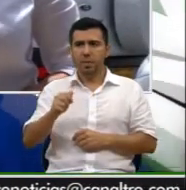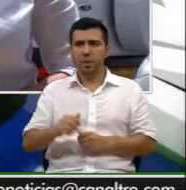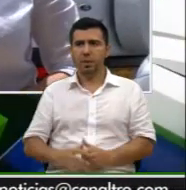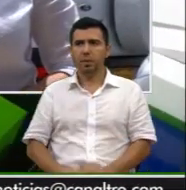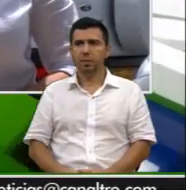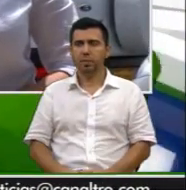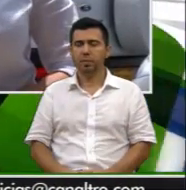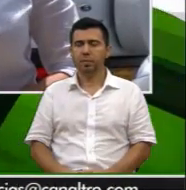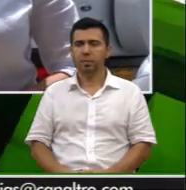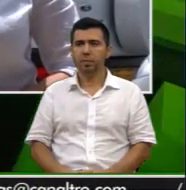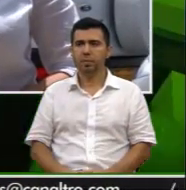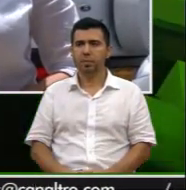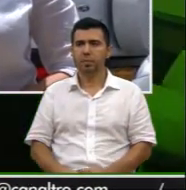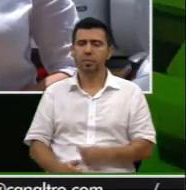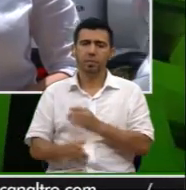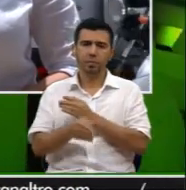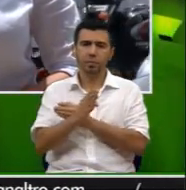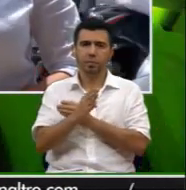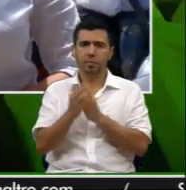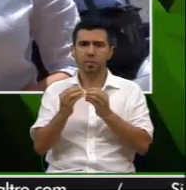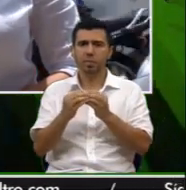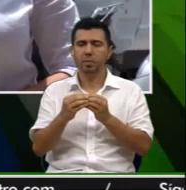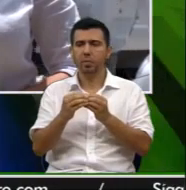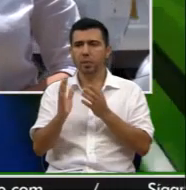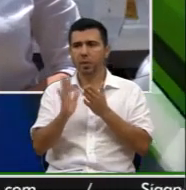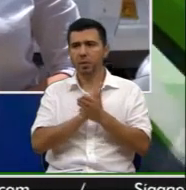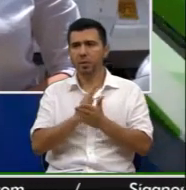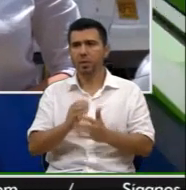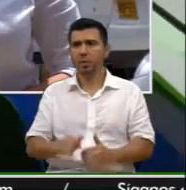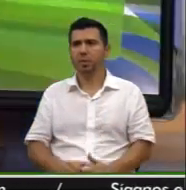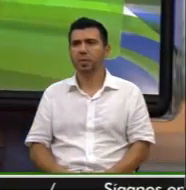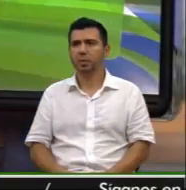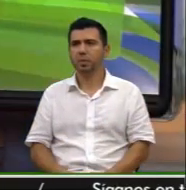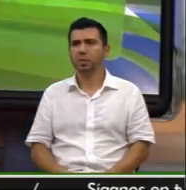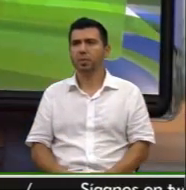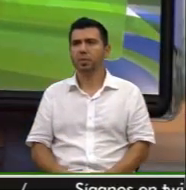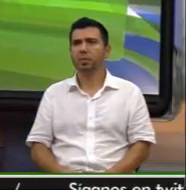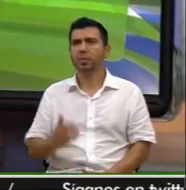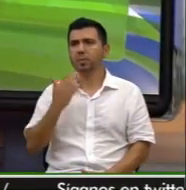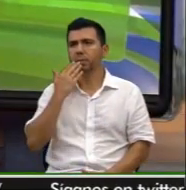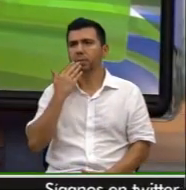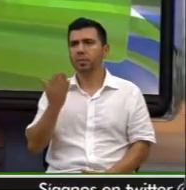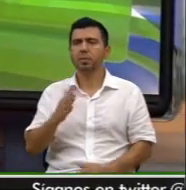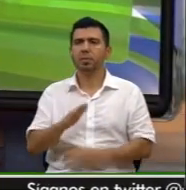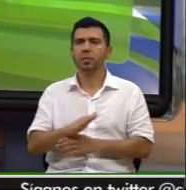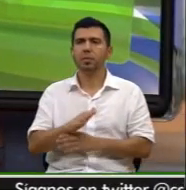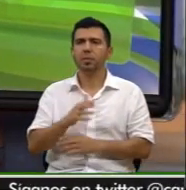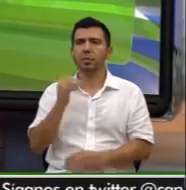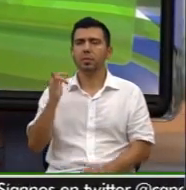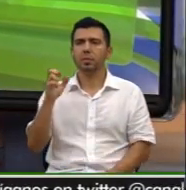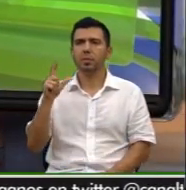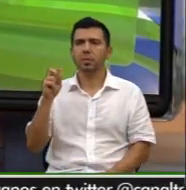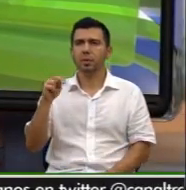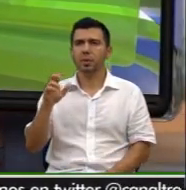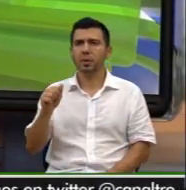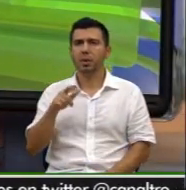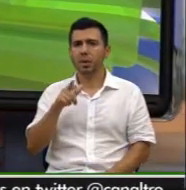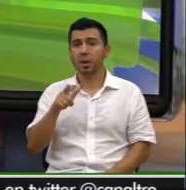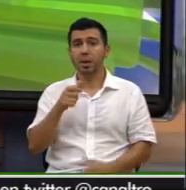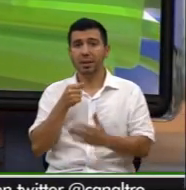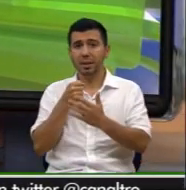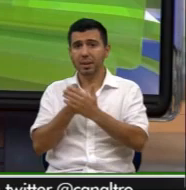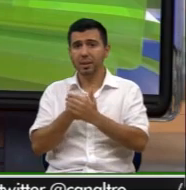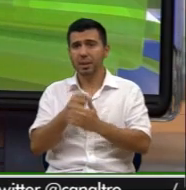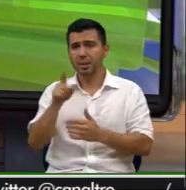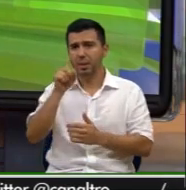más información yelena Fuentes Oriente noticias yelena Gracias y precisamente sobre este accidente se estudian varias